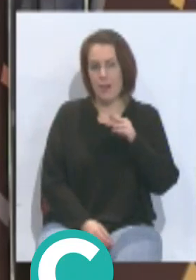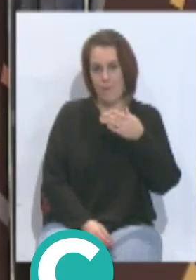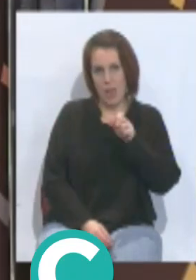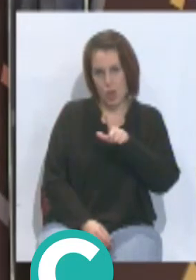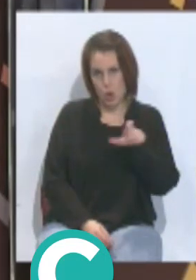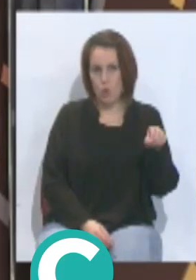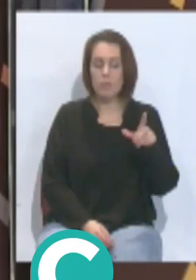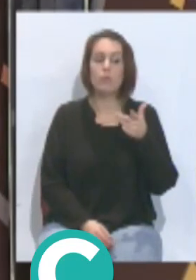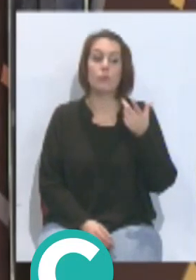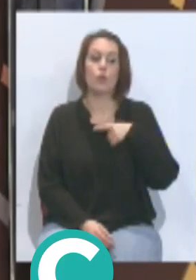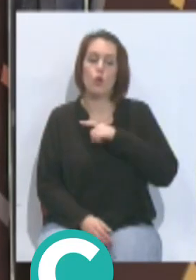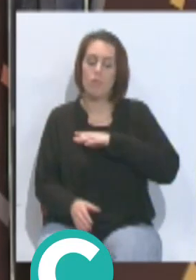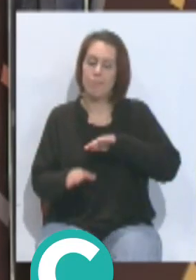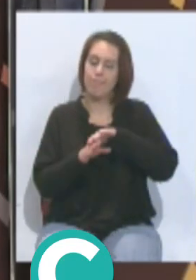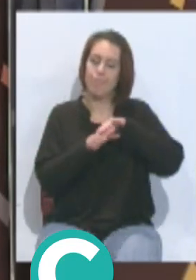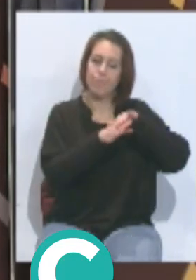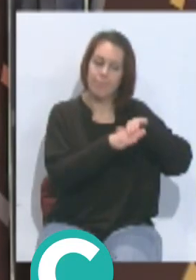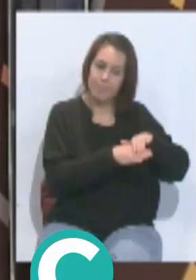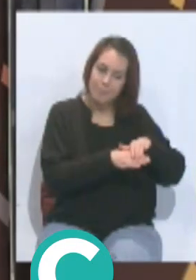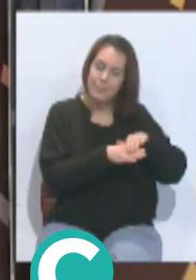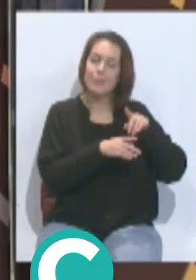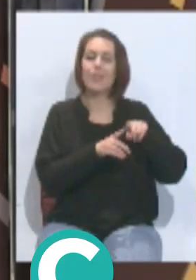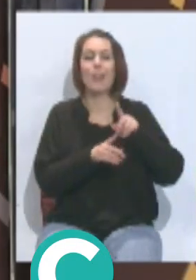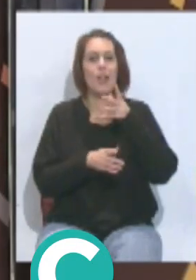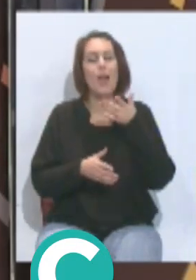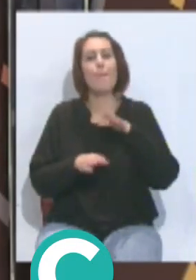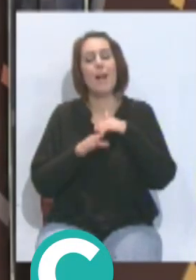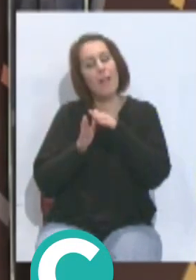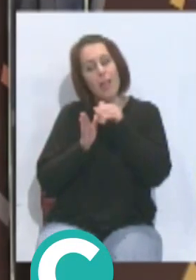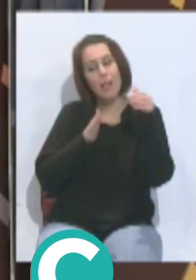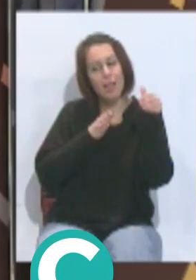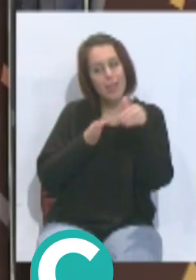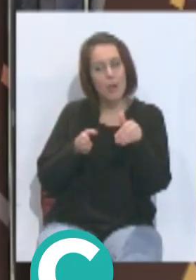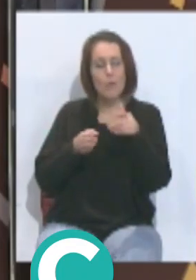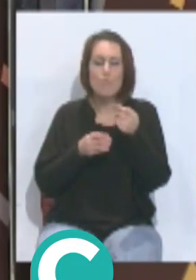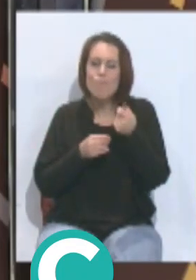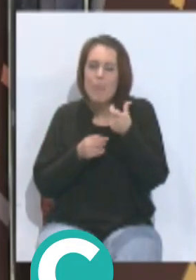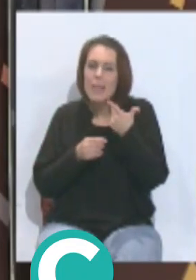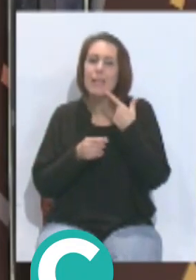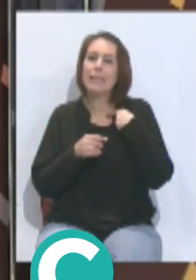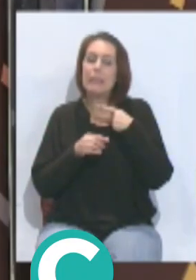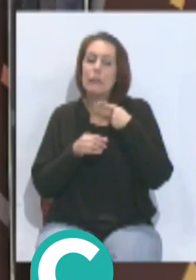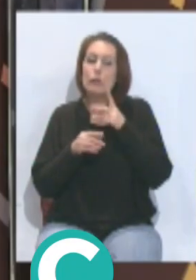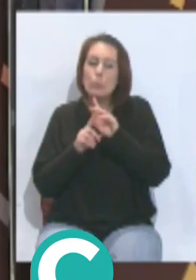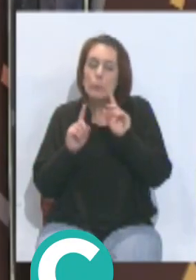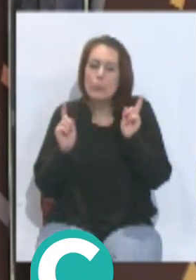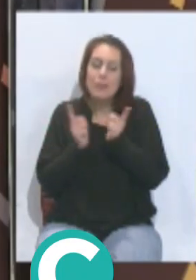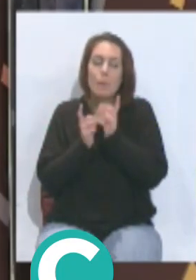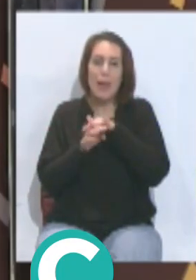Así que dejamos por un momento este rincón de actualidad para dedicarnos a un pequeño monográfico